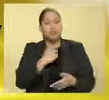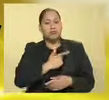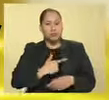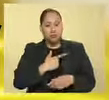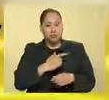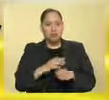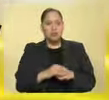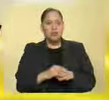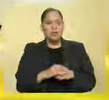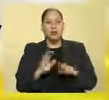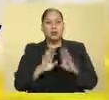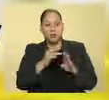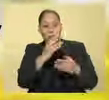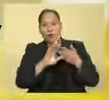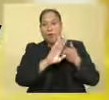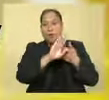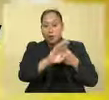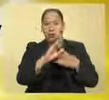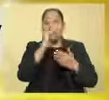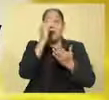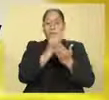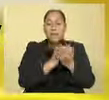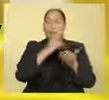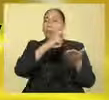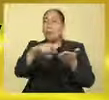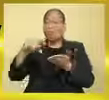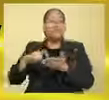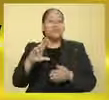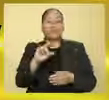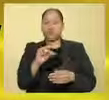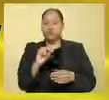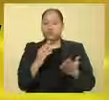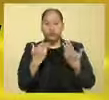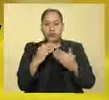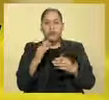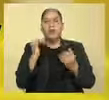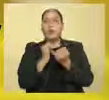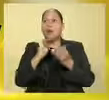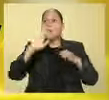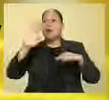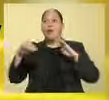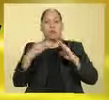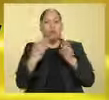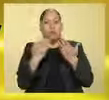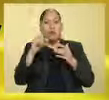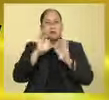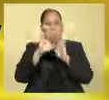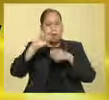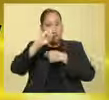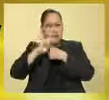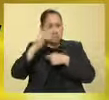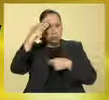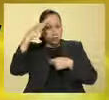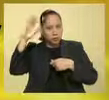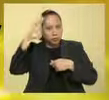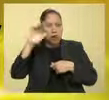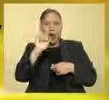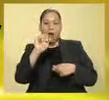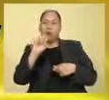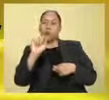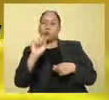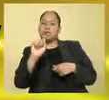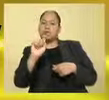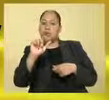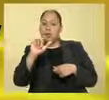una previsión en ese sentido de que haya disminuido el consumo en México y en el mundo. Incluso en Australia, las